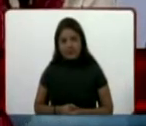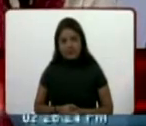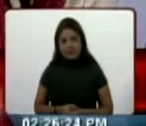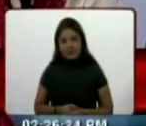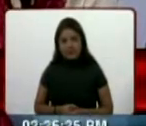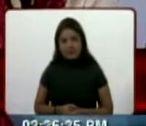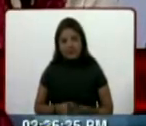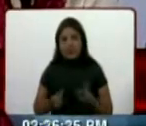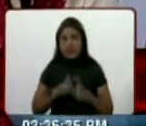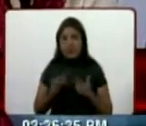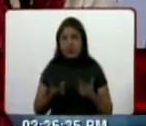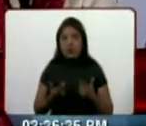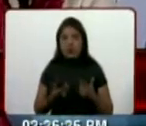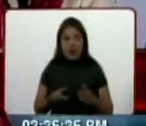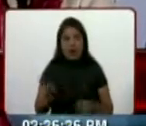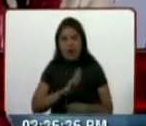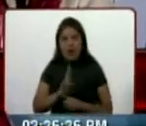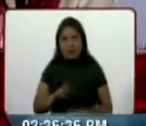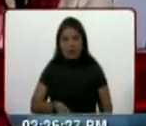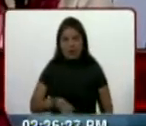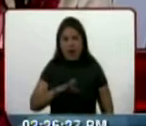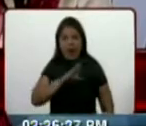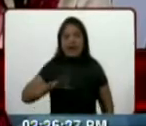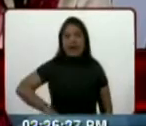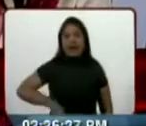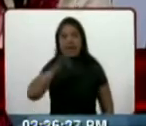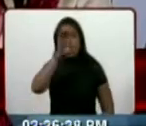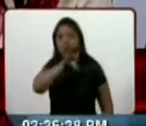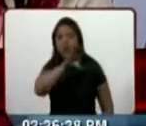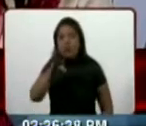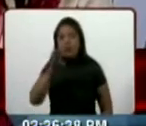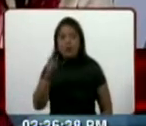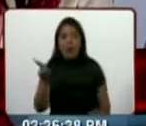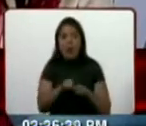vino y sacó su Cristo, el mismo Cristo que yo traigo aquí,